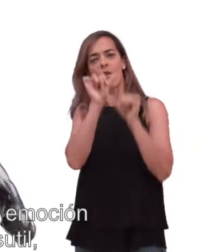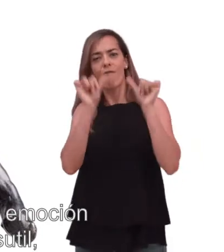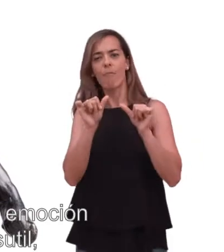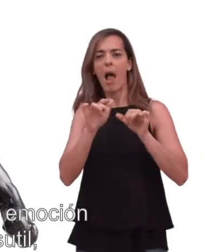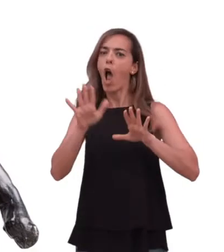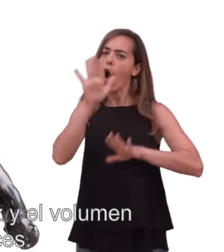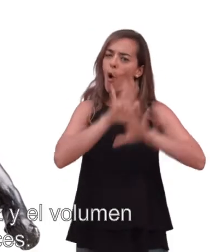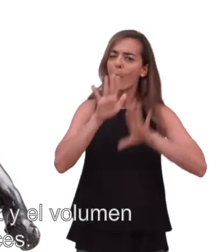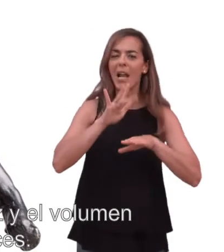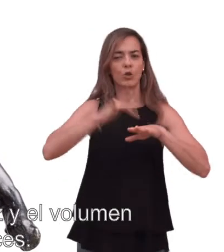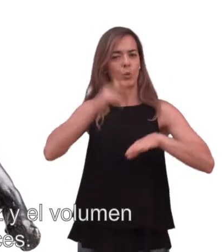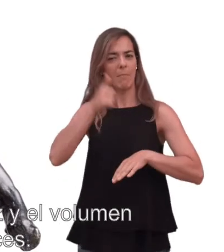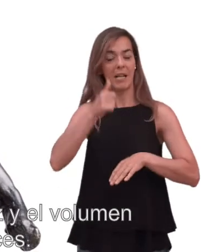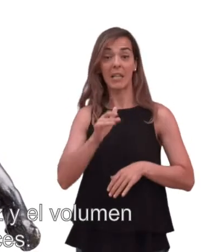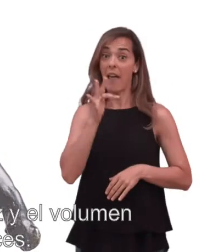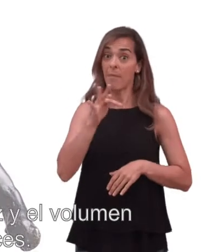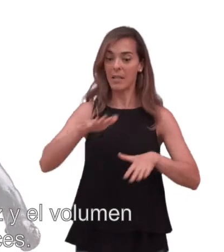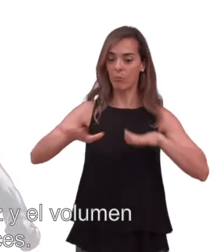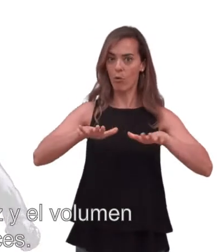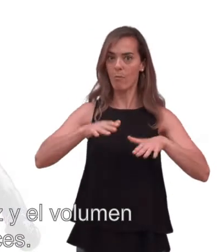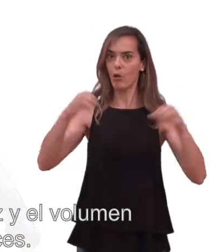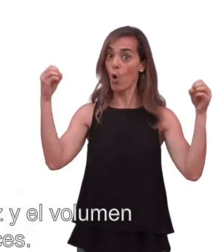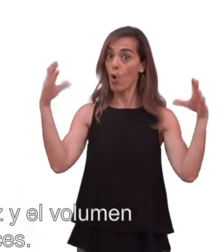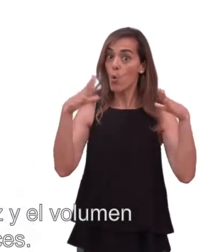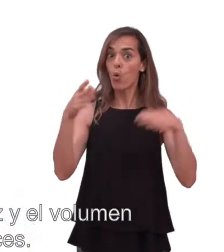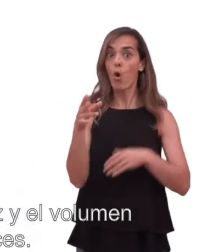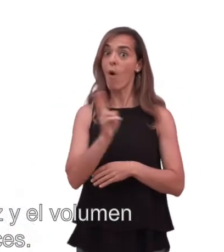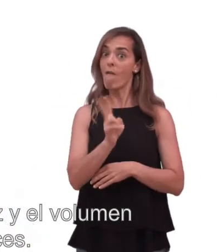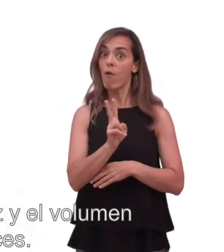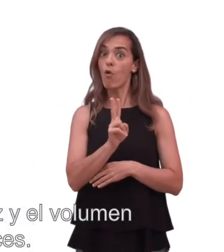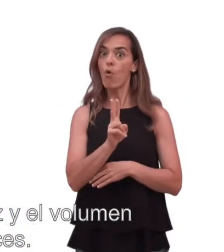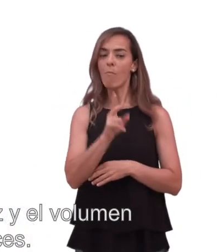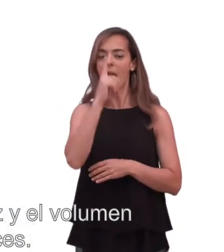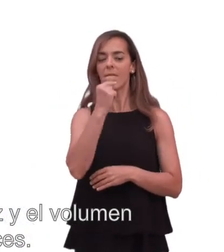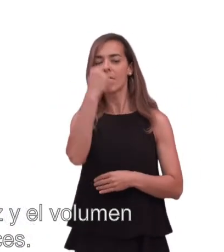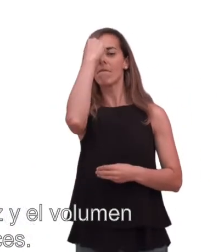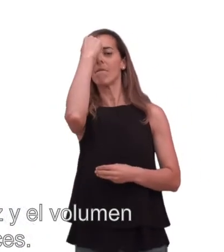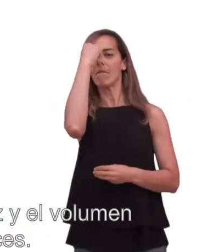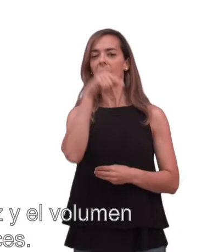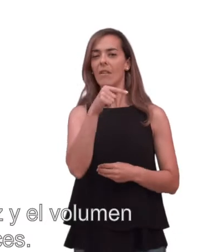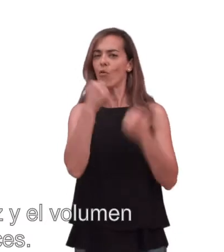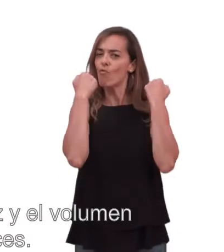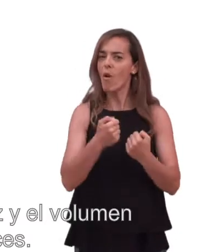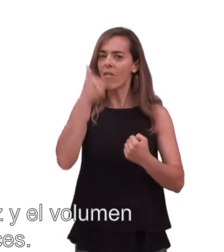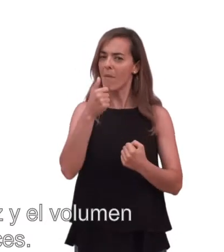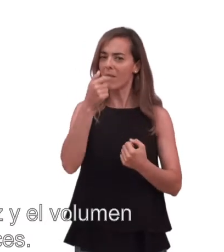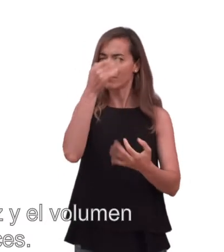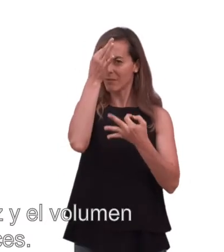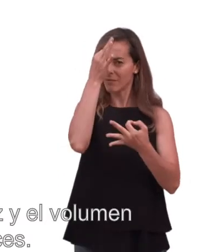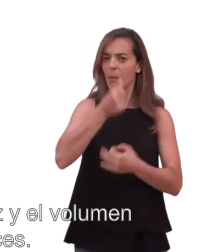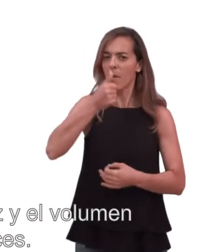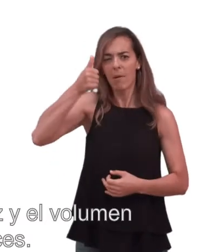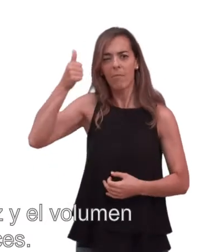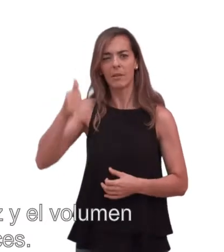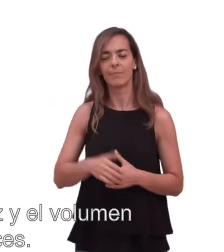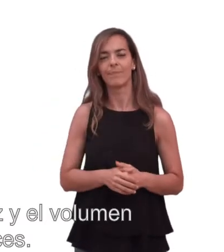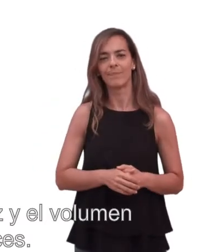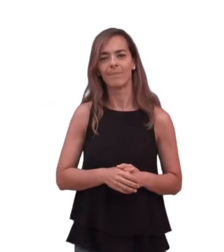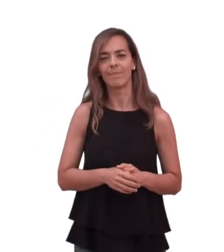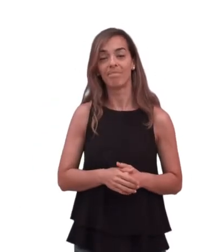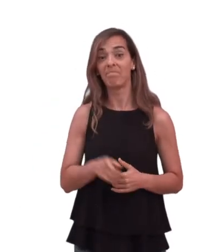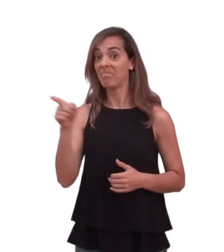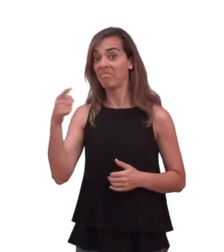y sutil, además de evocar el movimiento, la luz y el volumen con mayor intensidad y